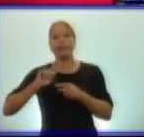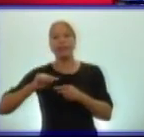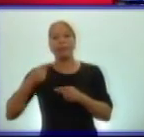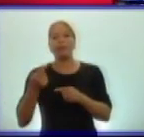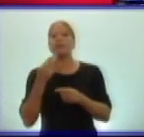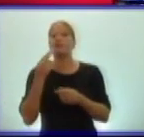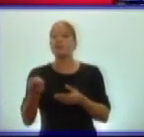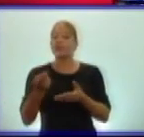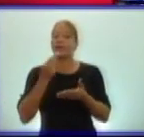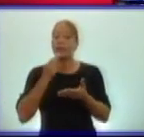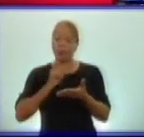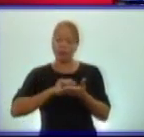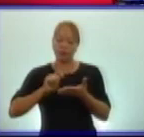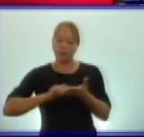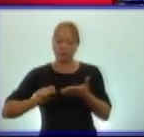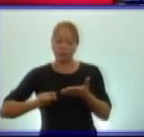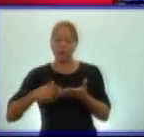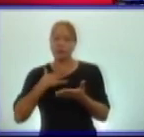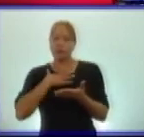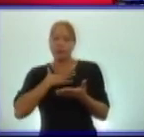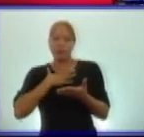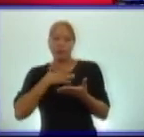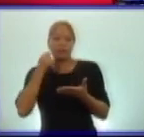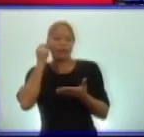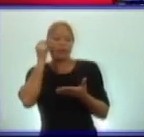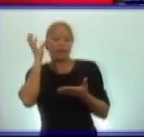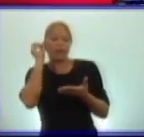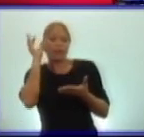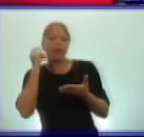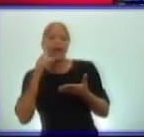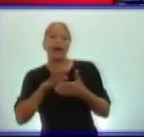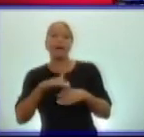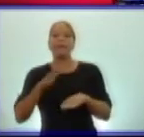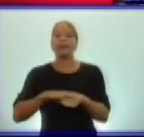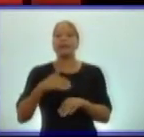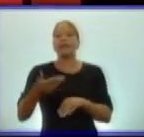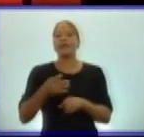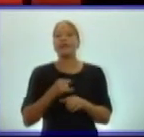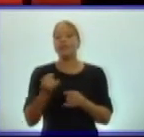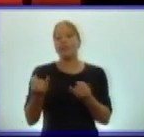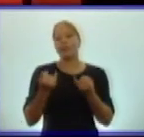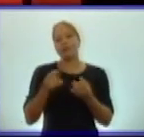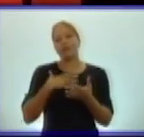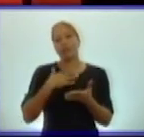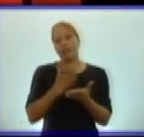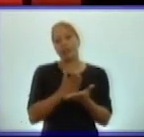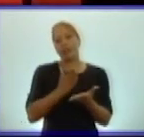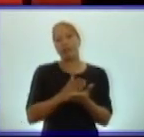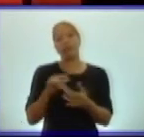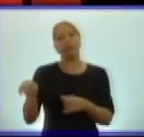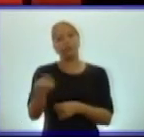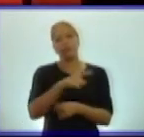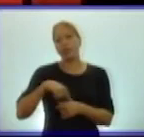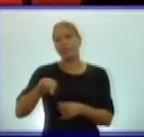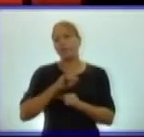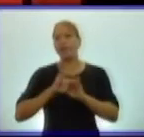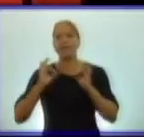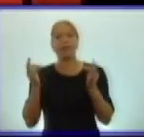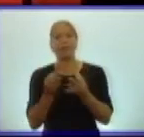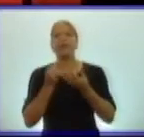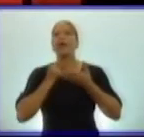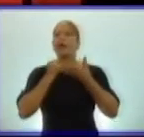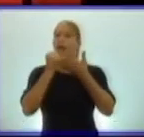respuesta, cree usted su propio criterio a partir de la información que le ofrece el libro de texto. Usted, familia, también puede